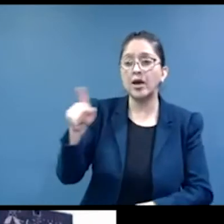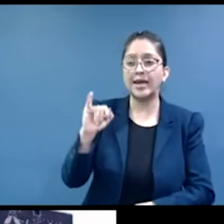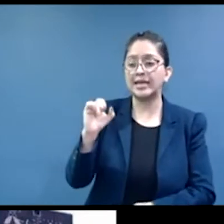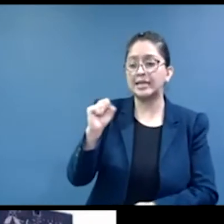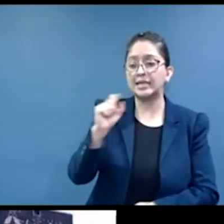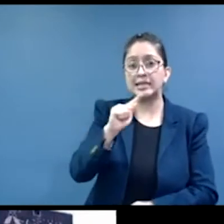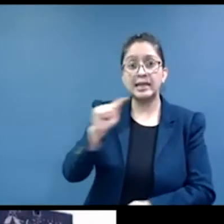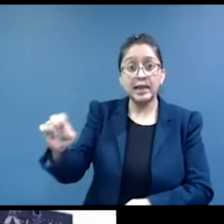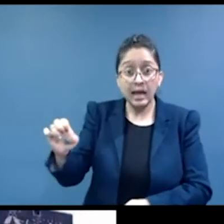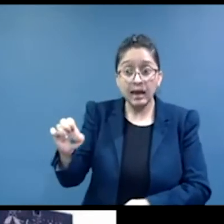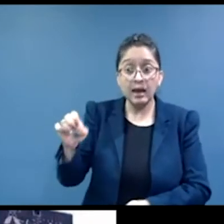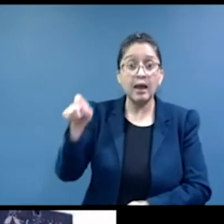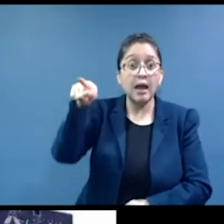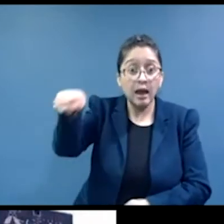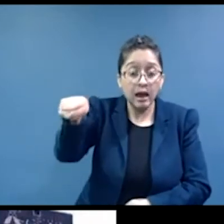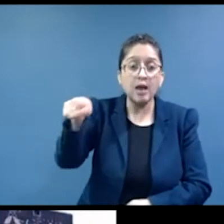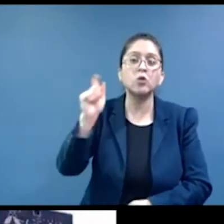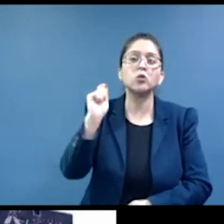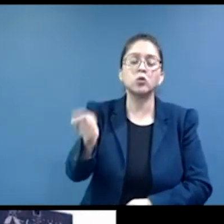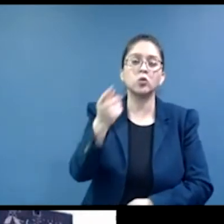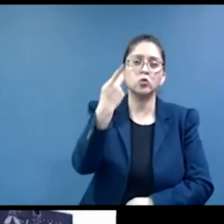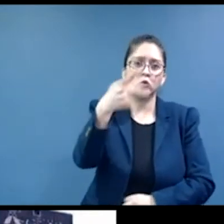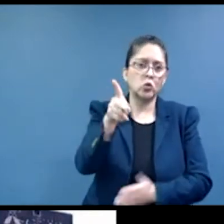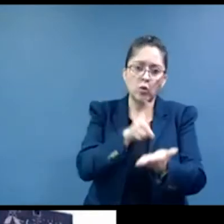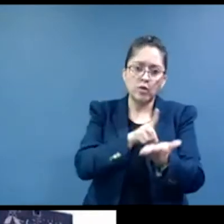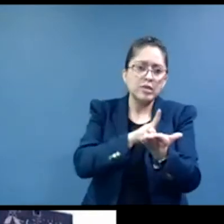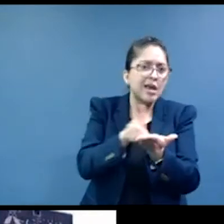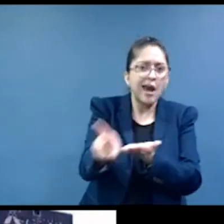beneficiaria a ser admitida